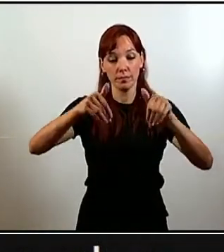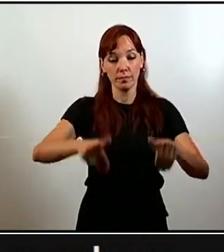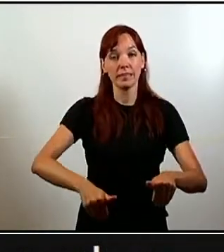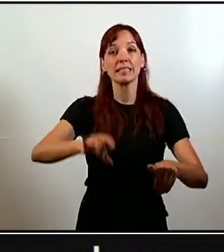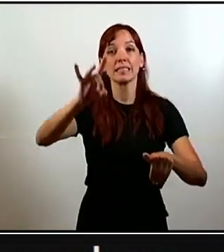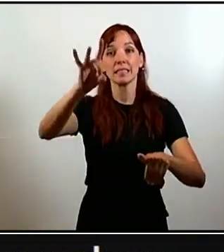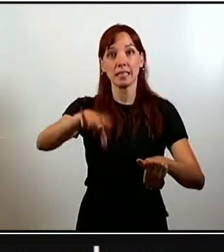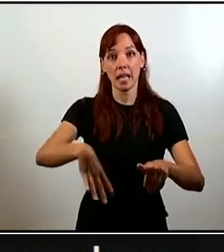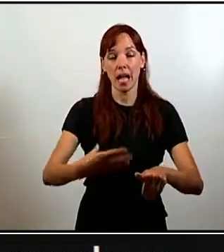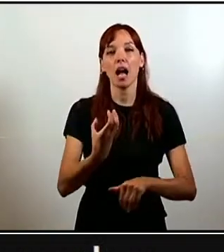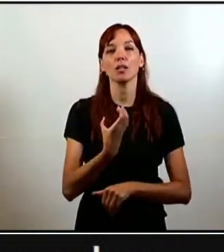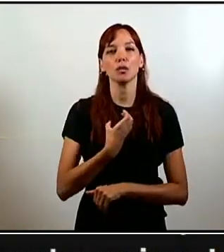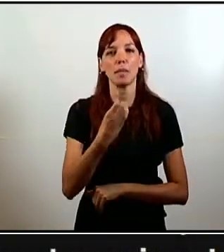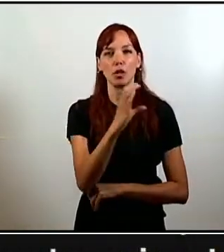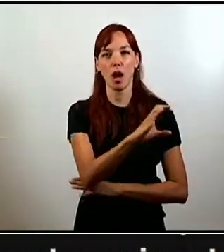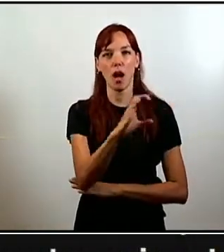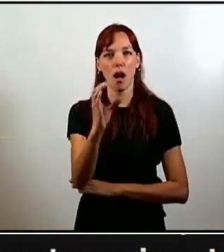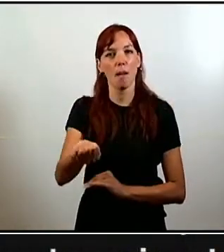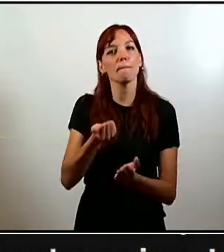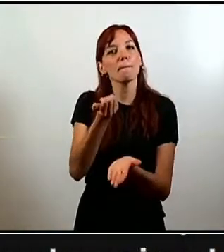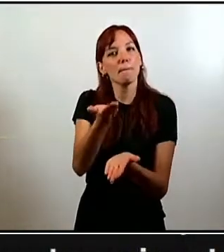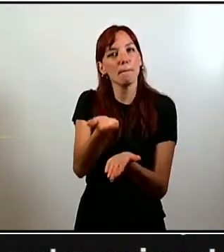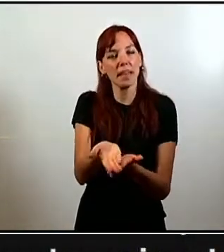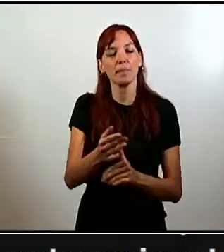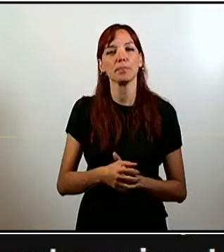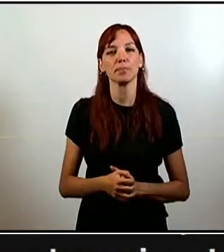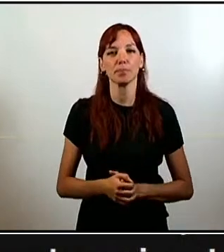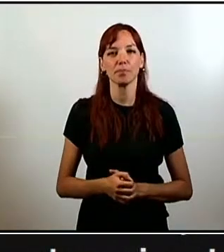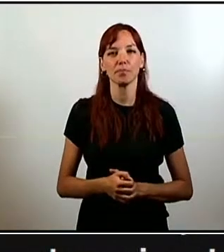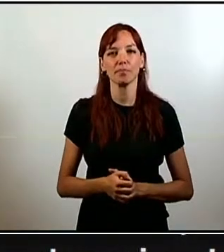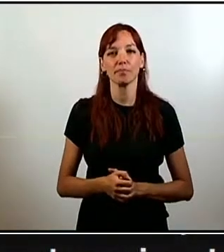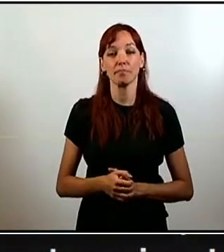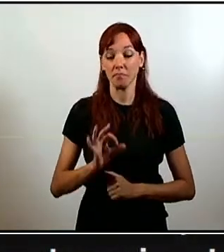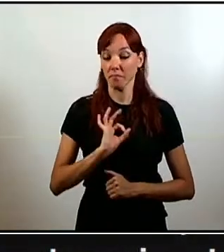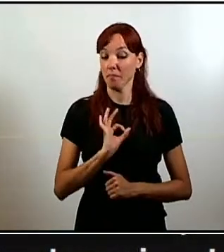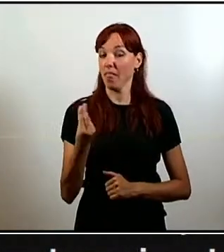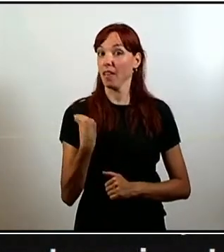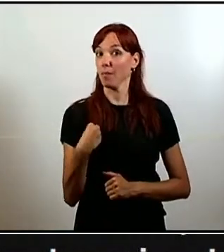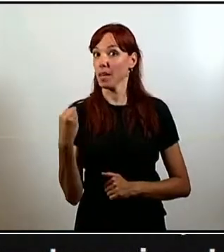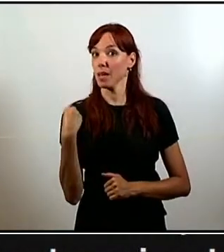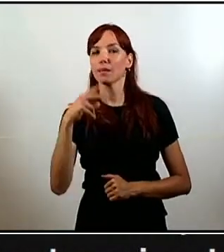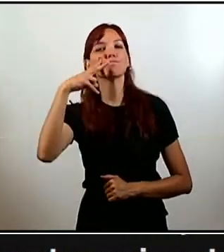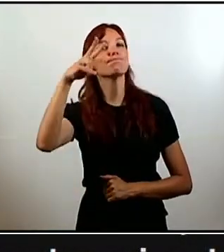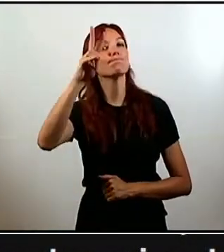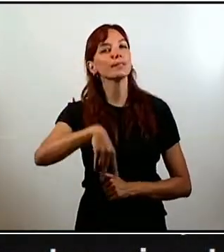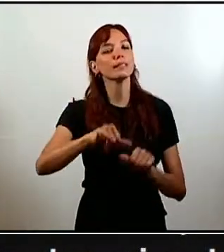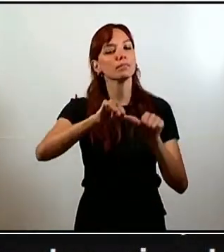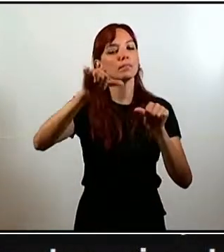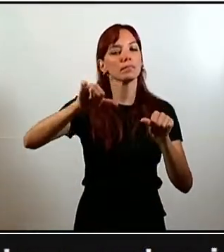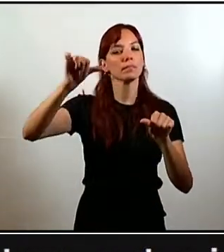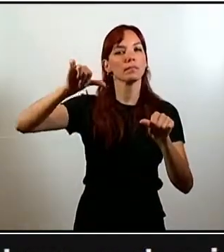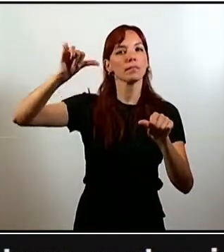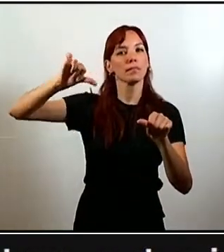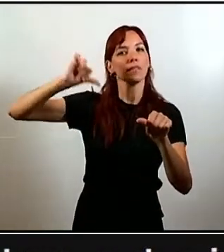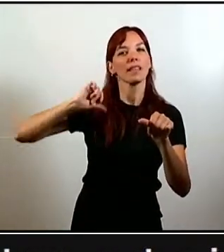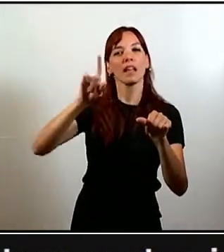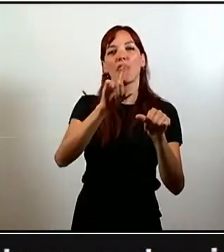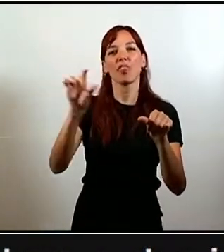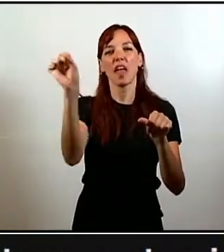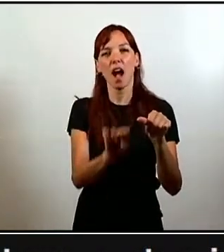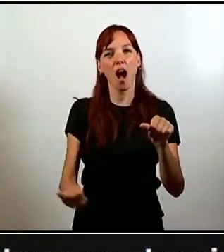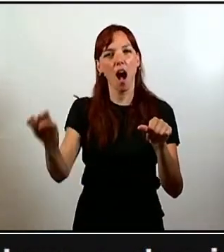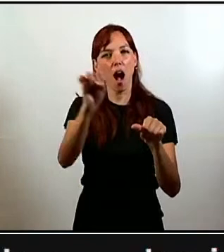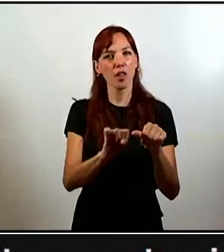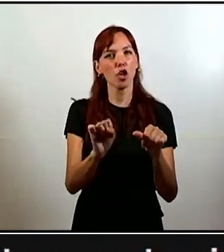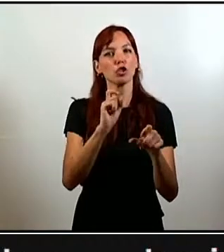el Ayuntamiento de Cáceres. Se reconoce con esta medalla la trayectoria de 100 años de periodismo, que